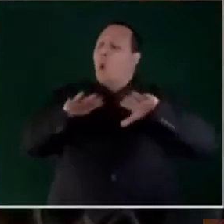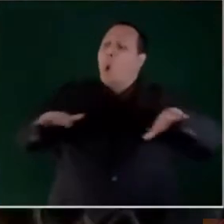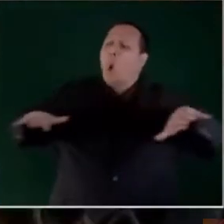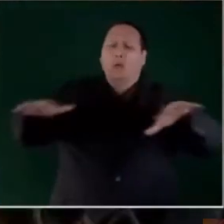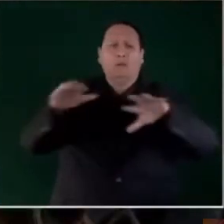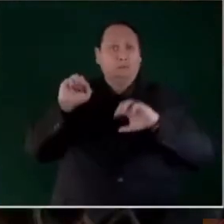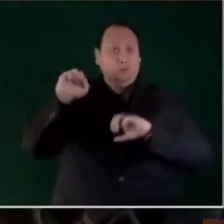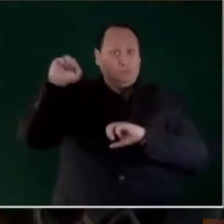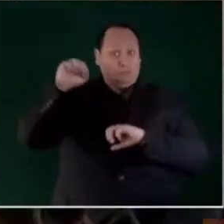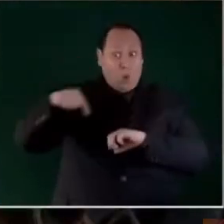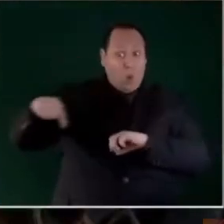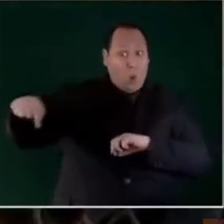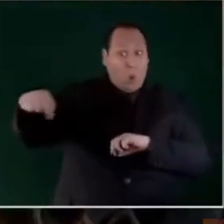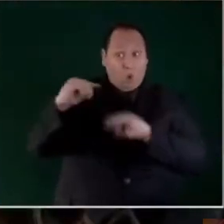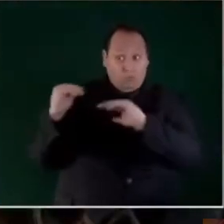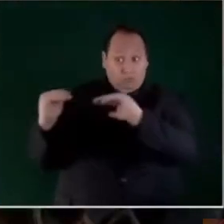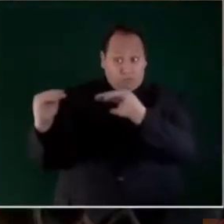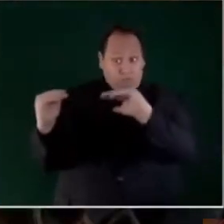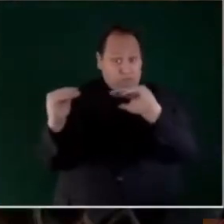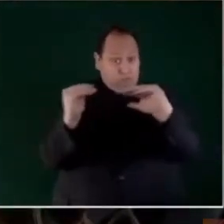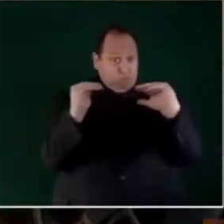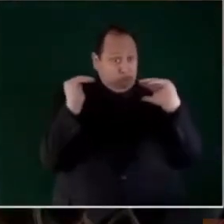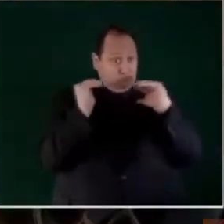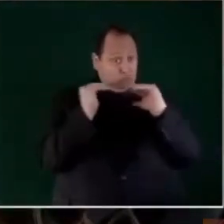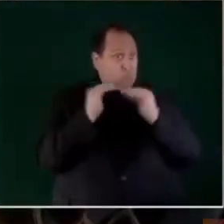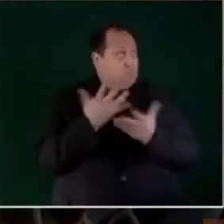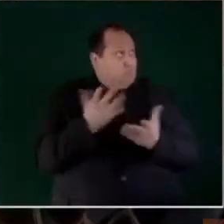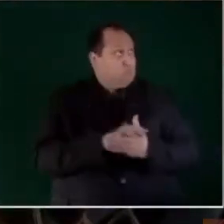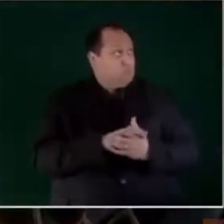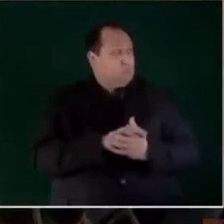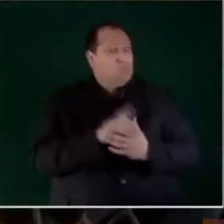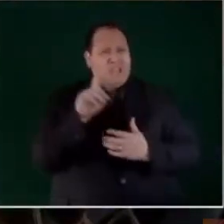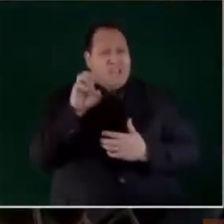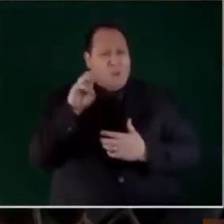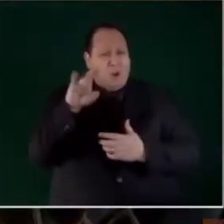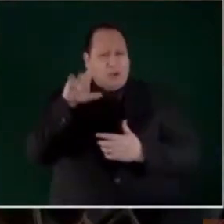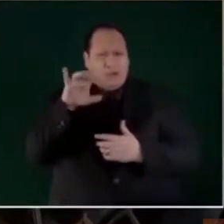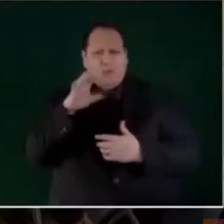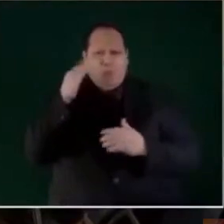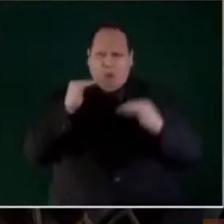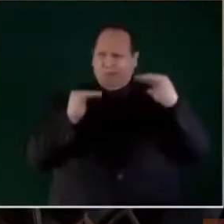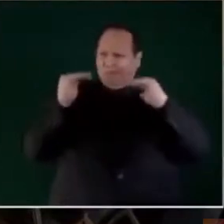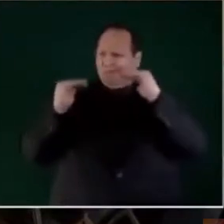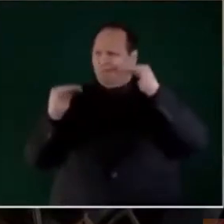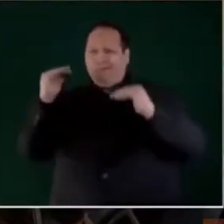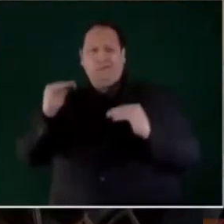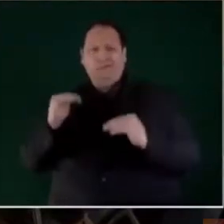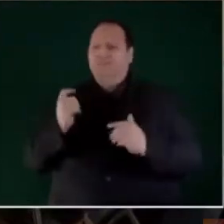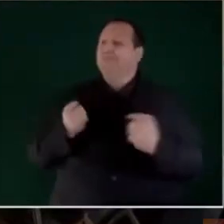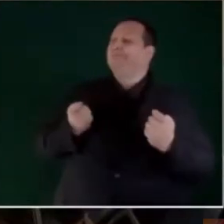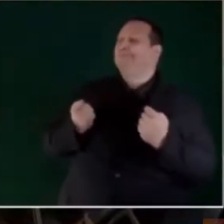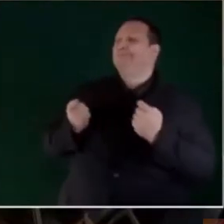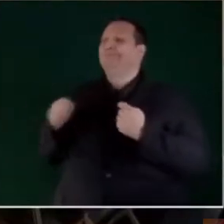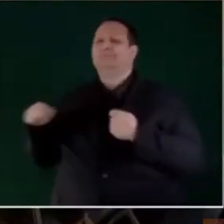los sindicatos puedan ser democratizados? Porque pues se sigue viviendo este charrismo